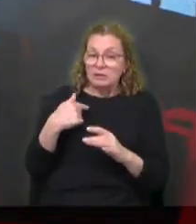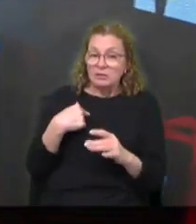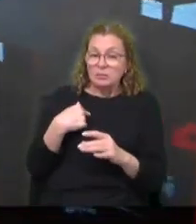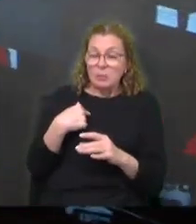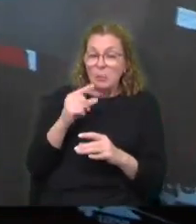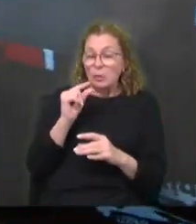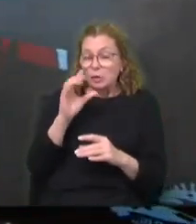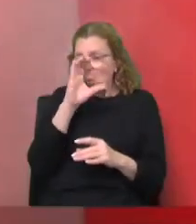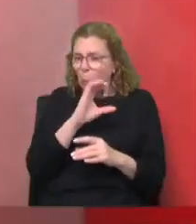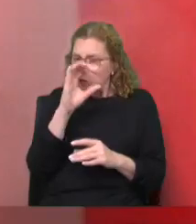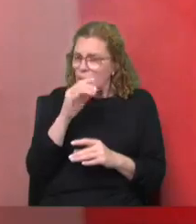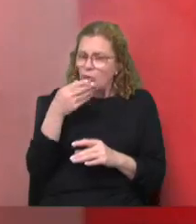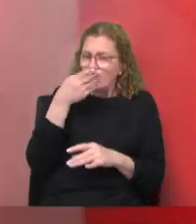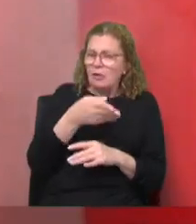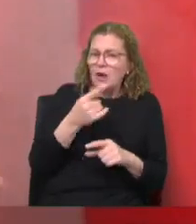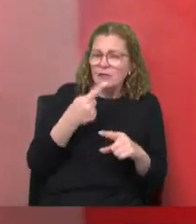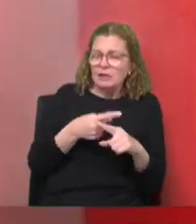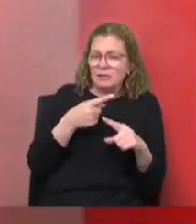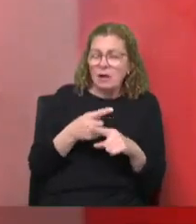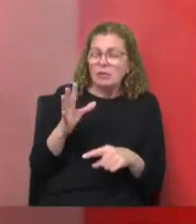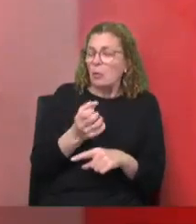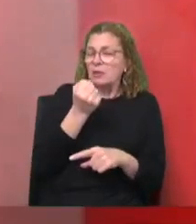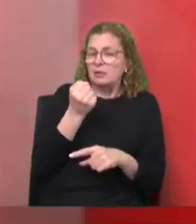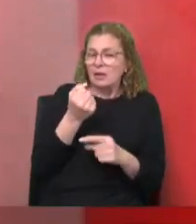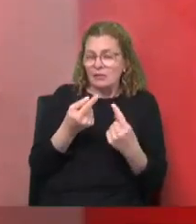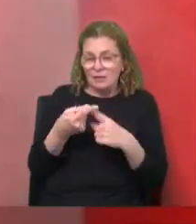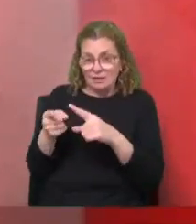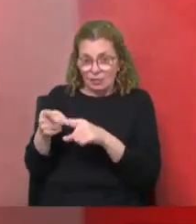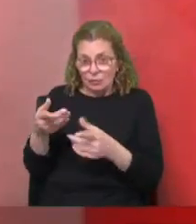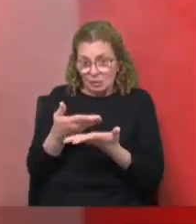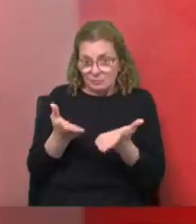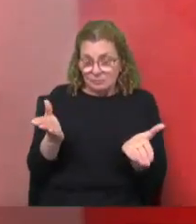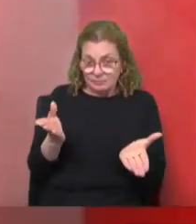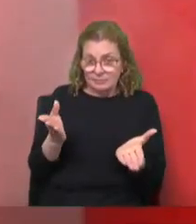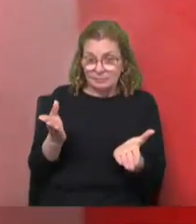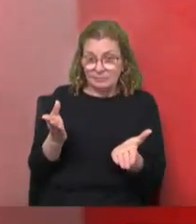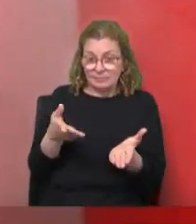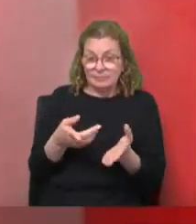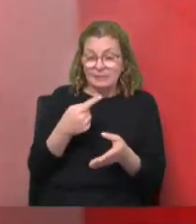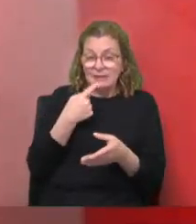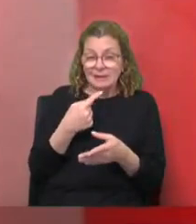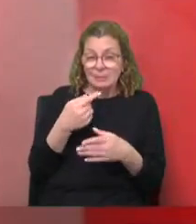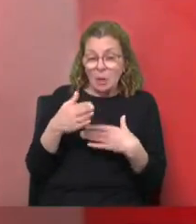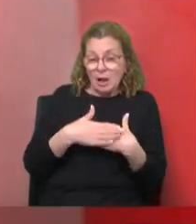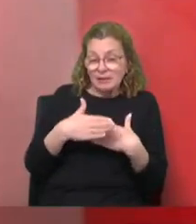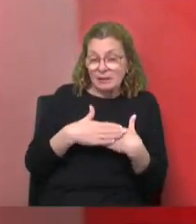poquito de curiosidad, vayas al festival y descubras un montón de manifestaciones, digamos, te